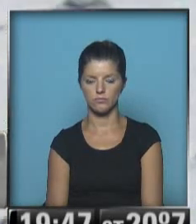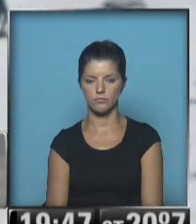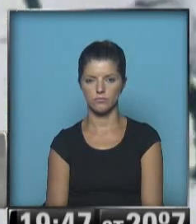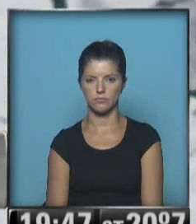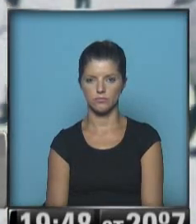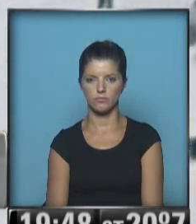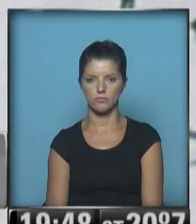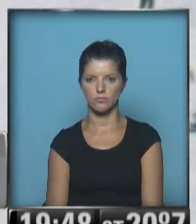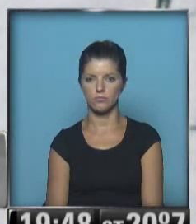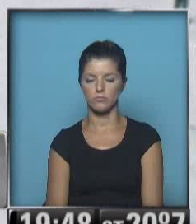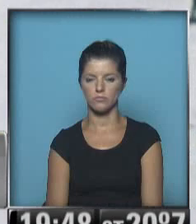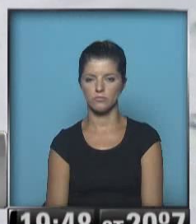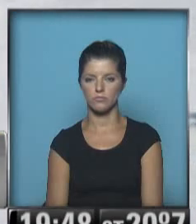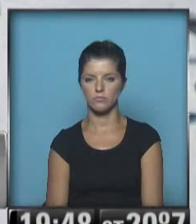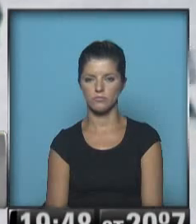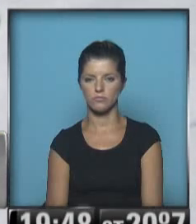abundancia